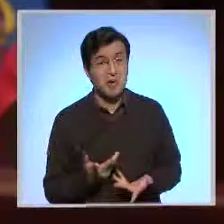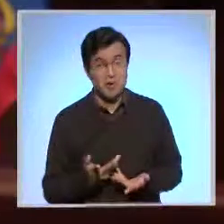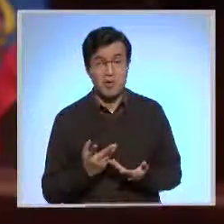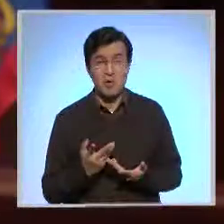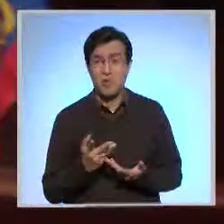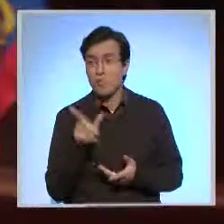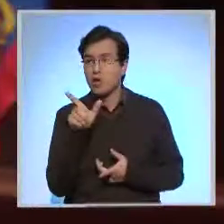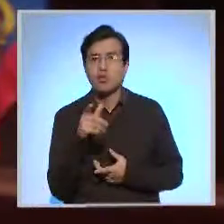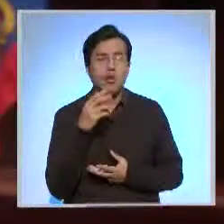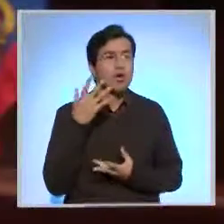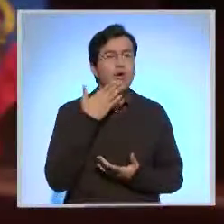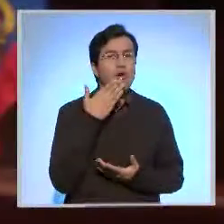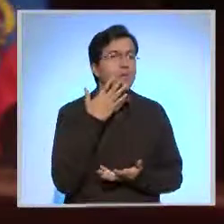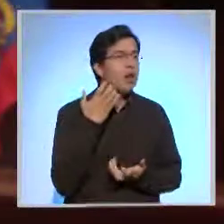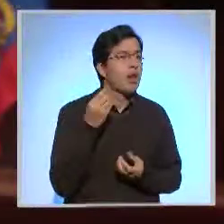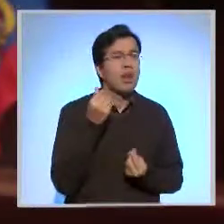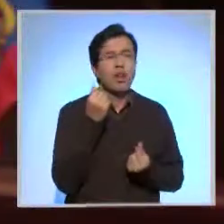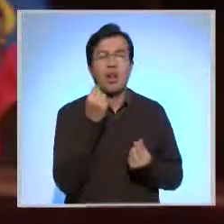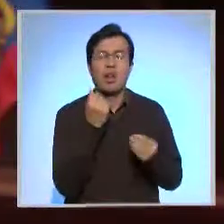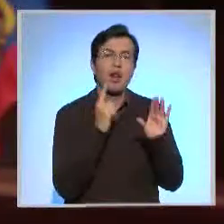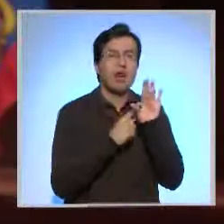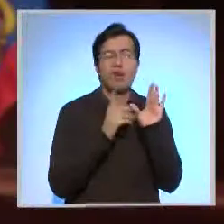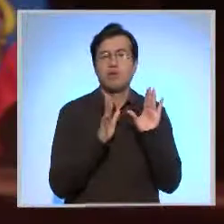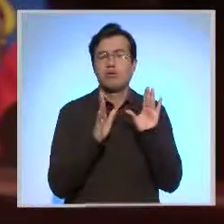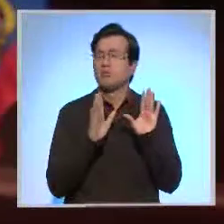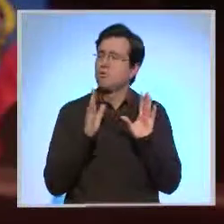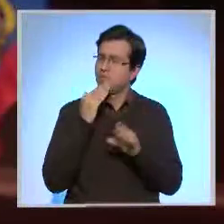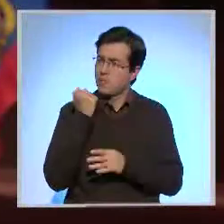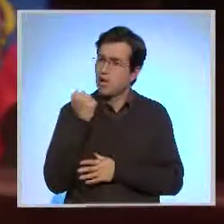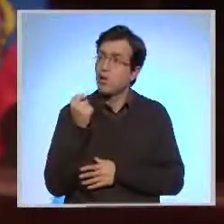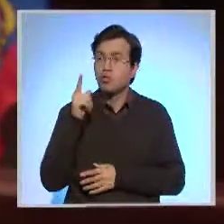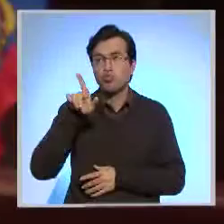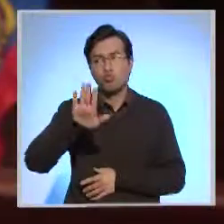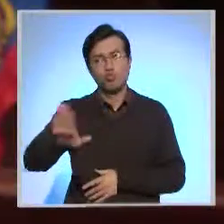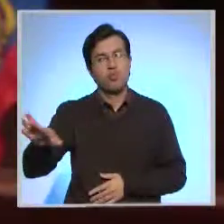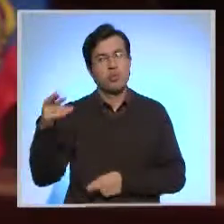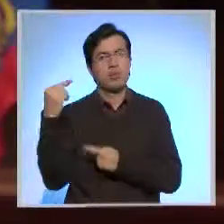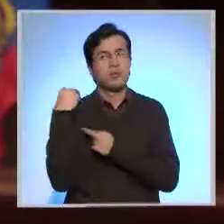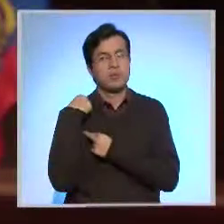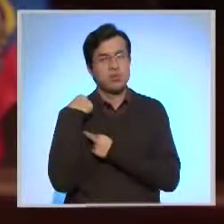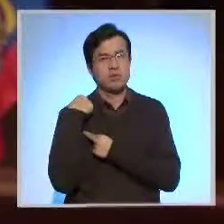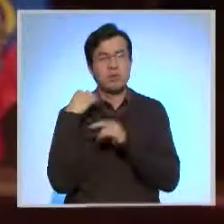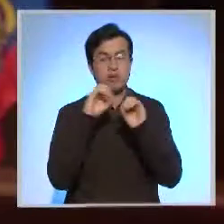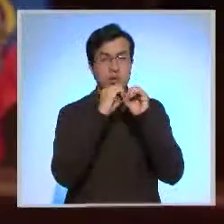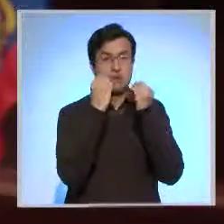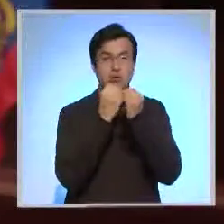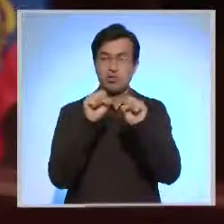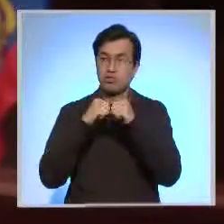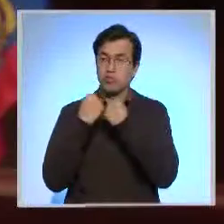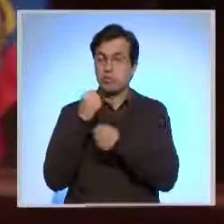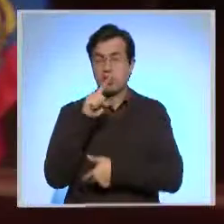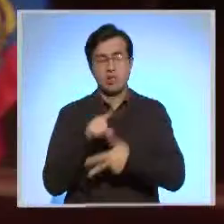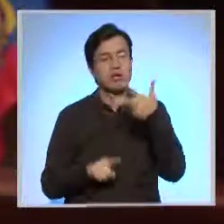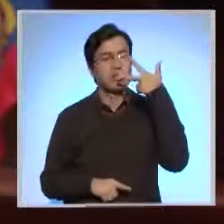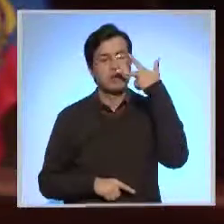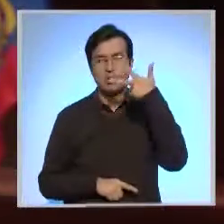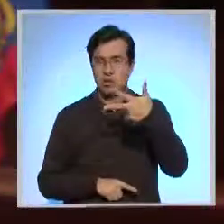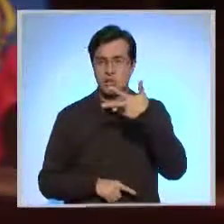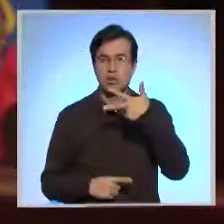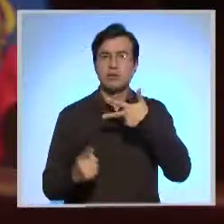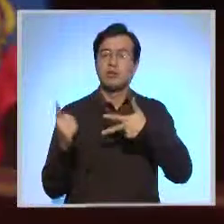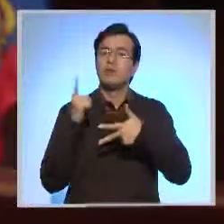humanidad del exceso de aquello y nos invitaba y nos dejaba como tareas justamente a los movimientos sociales tres cosas fundamentalmente